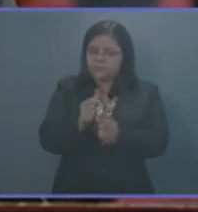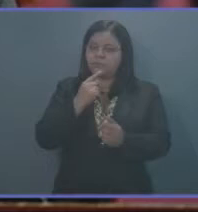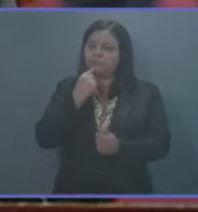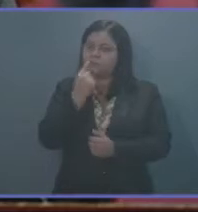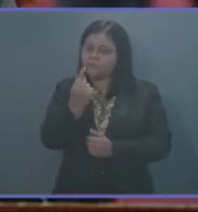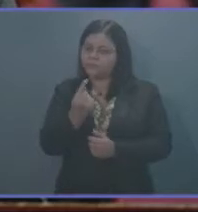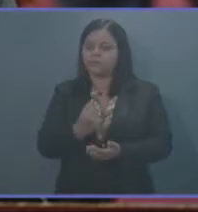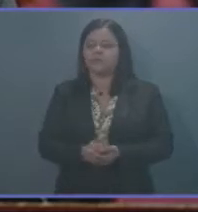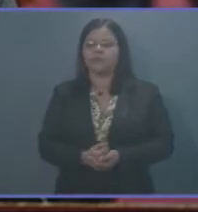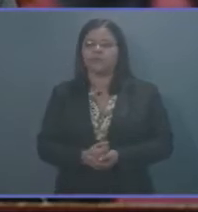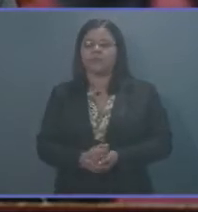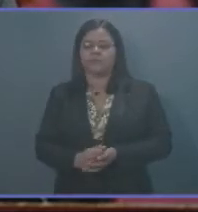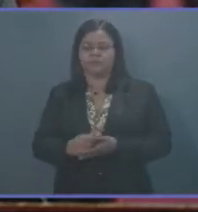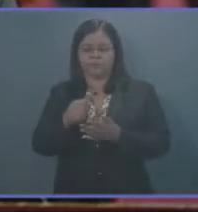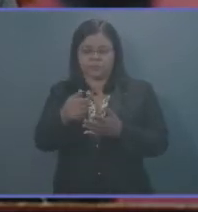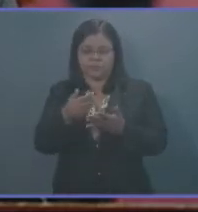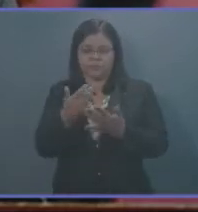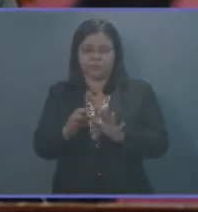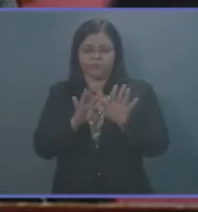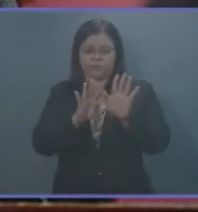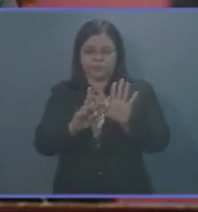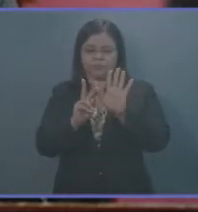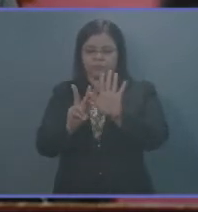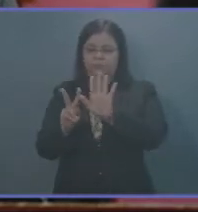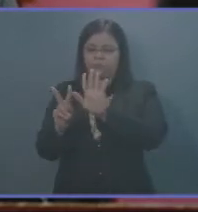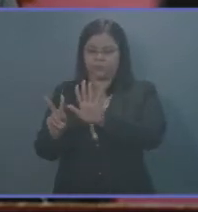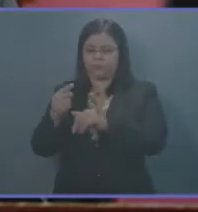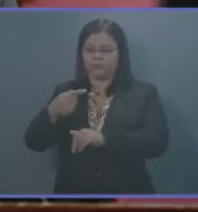al expediente número